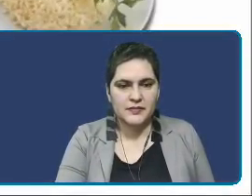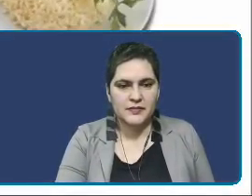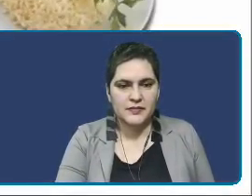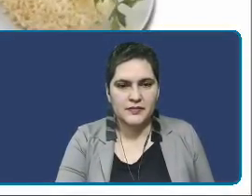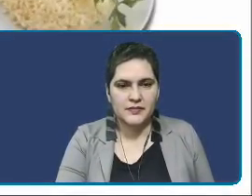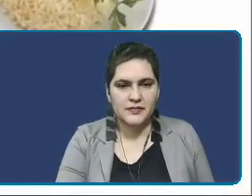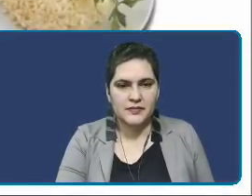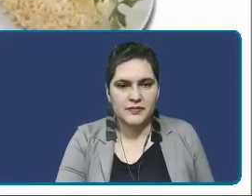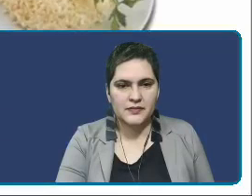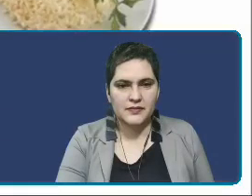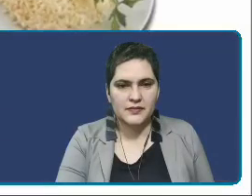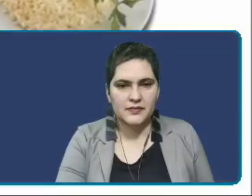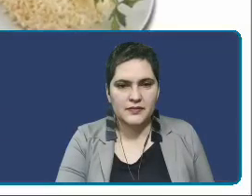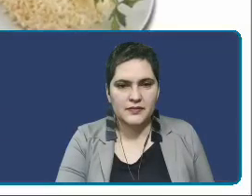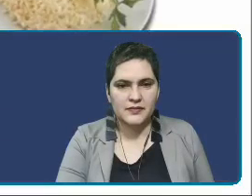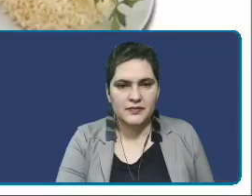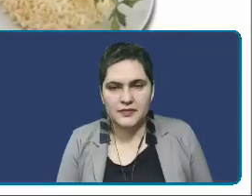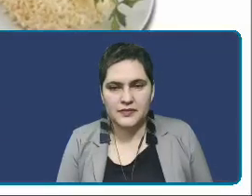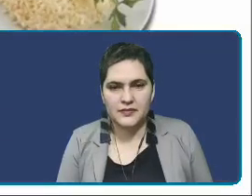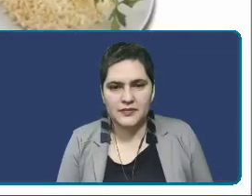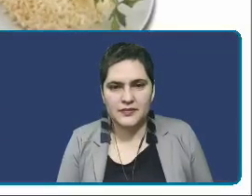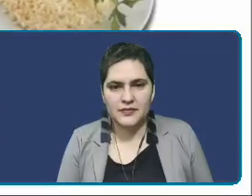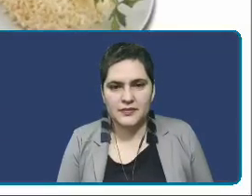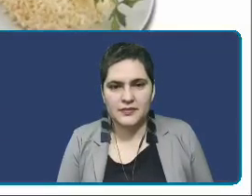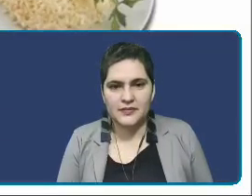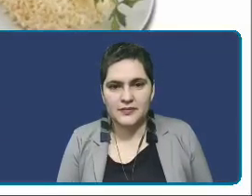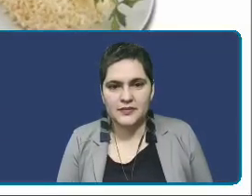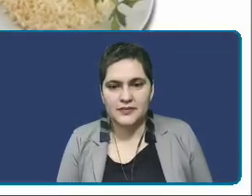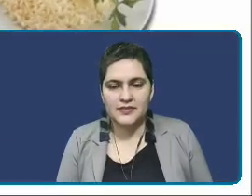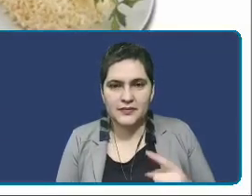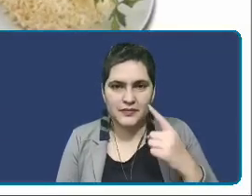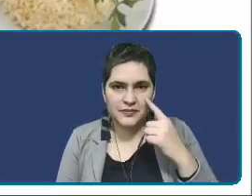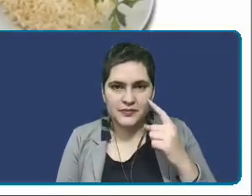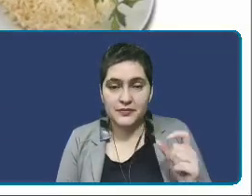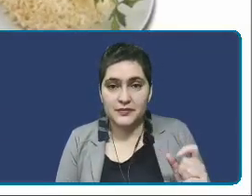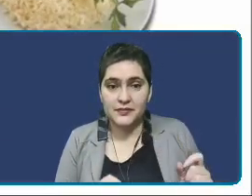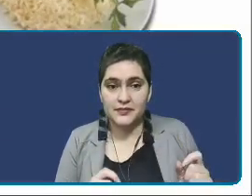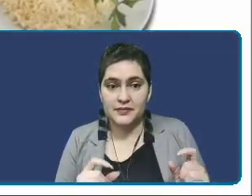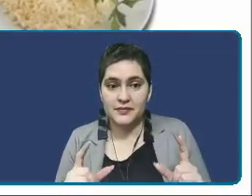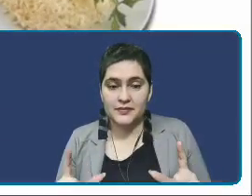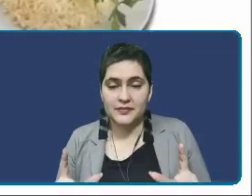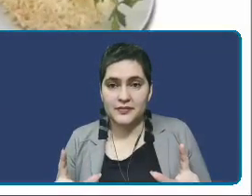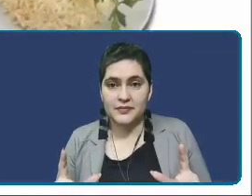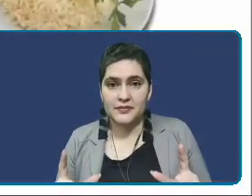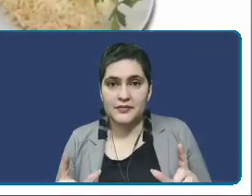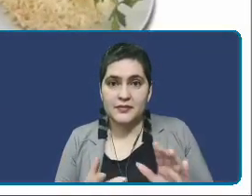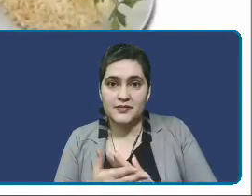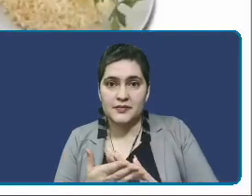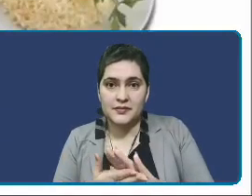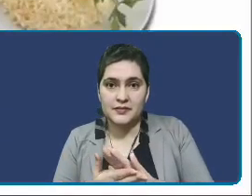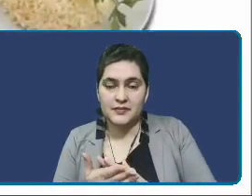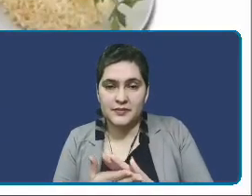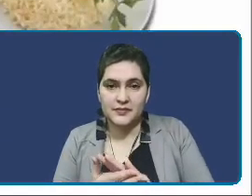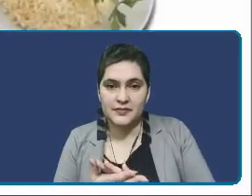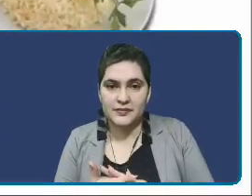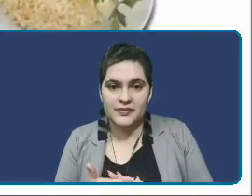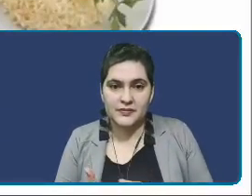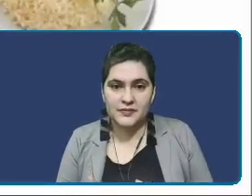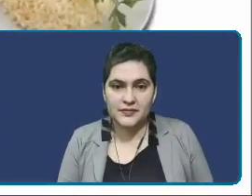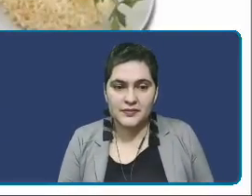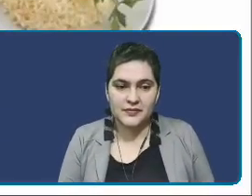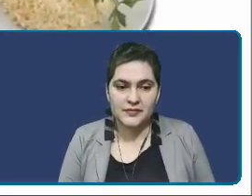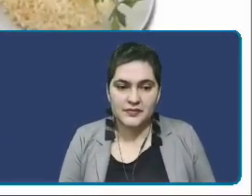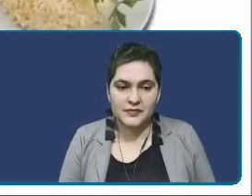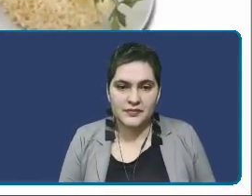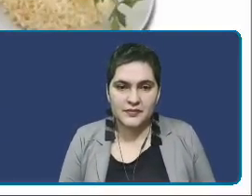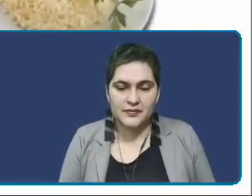sí se ve. Entonces, por ejemplo, si me pongo en el grupo de las verduras, habitualmente son las que más cuestan, pero no todos los